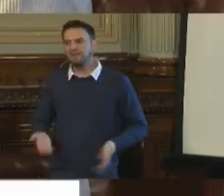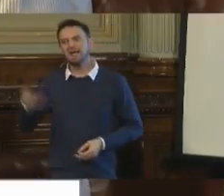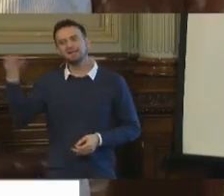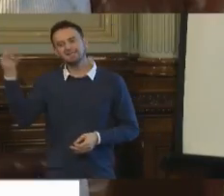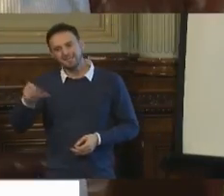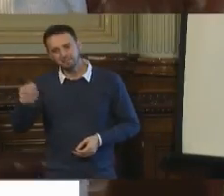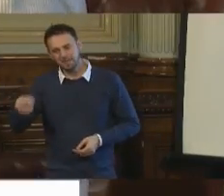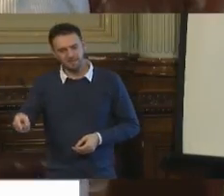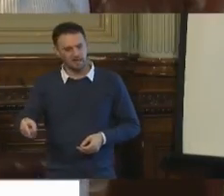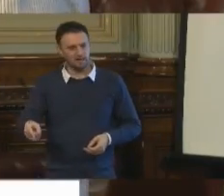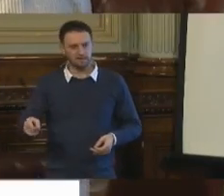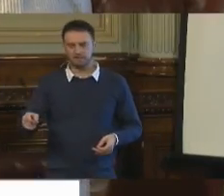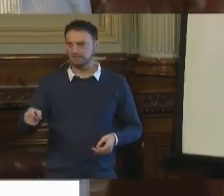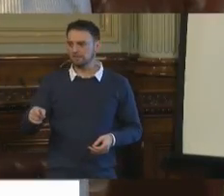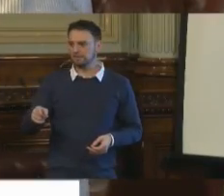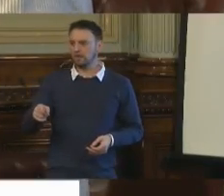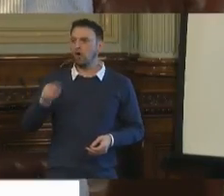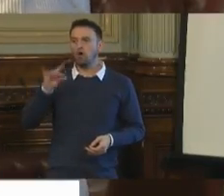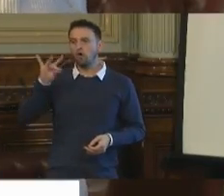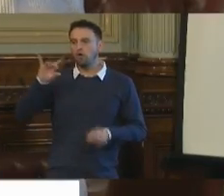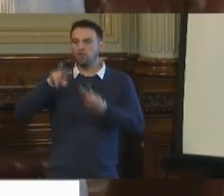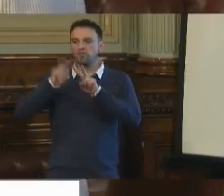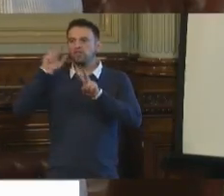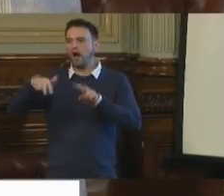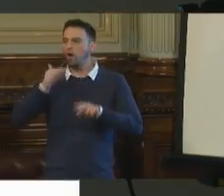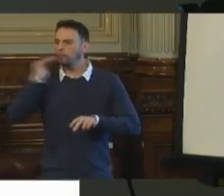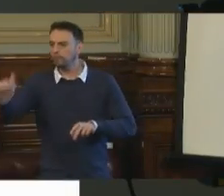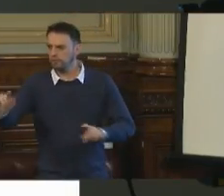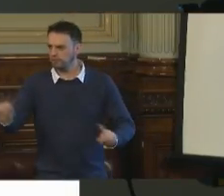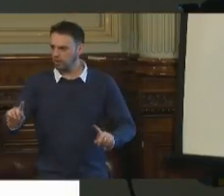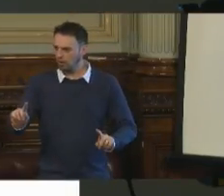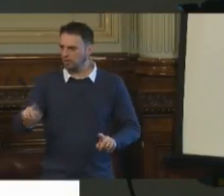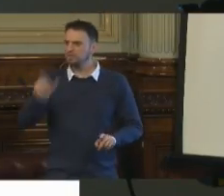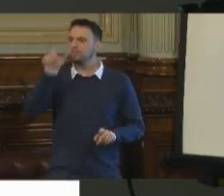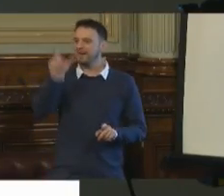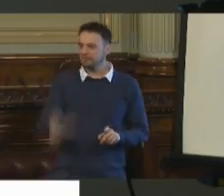especiales nombrar a alguien por la discapacidad